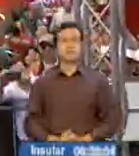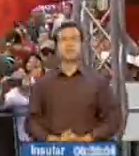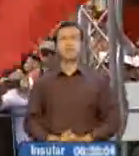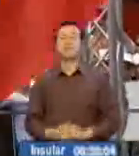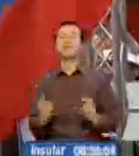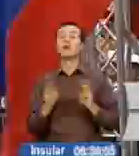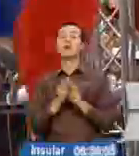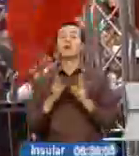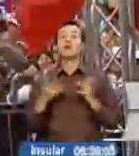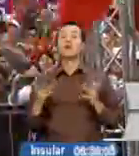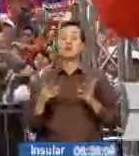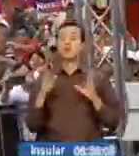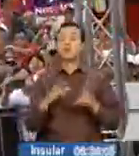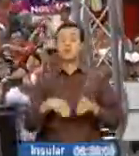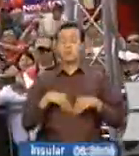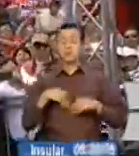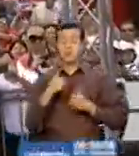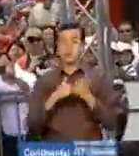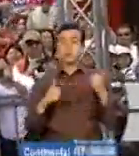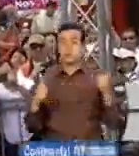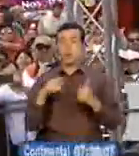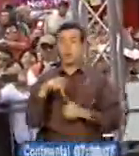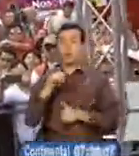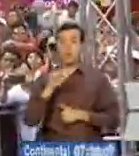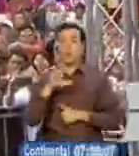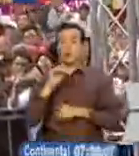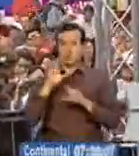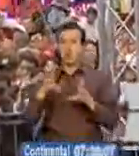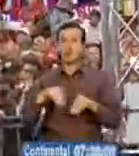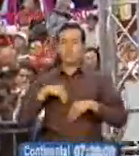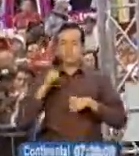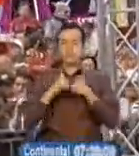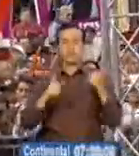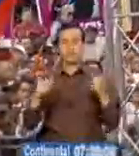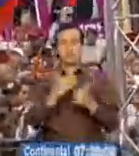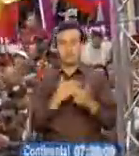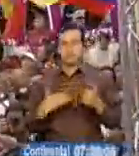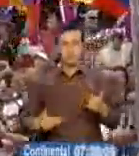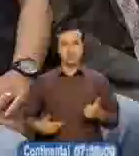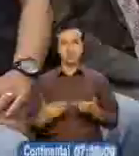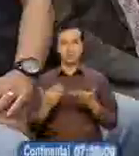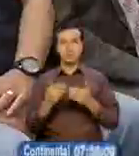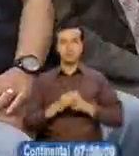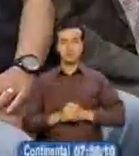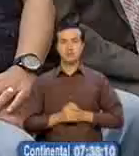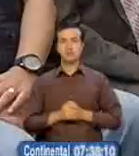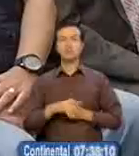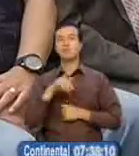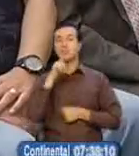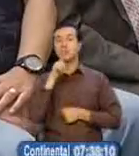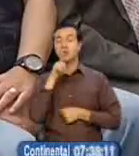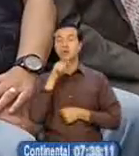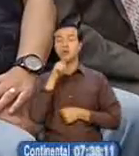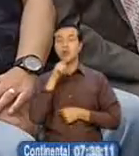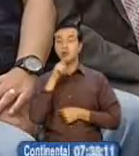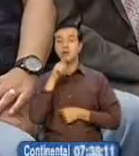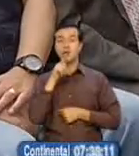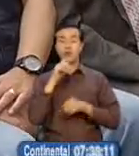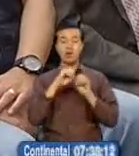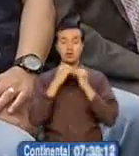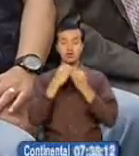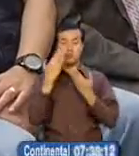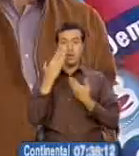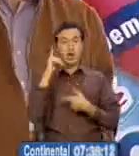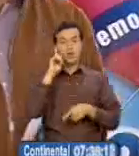El acto central fue la aceptación de la candidatura de Paco Moncayo a la presidencia de la República, auspiciado por el denominado Acuerdo Nacional